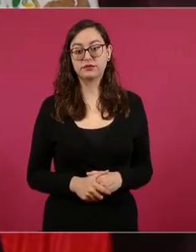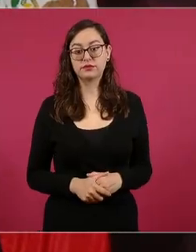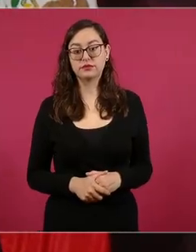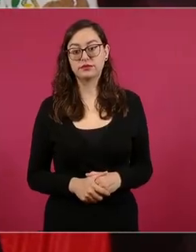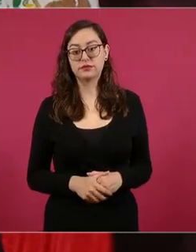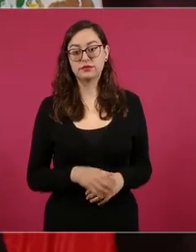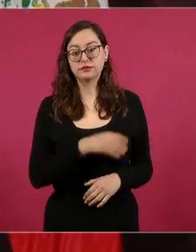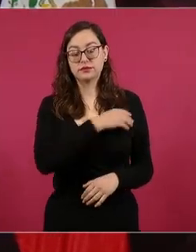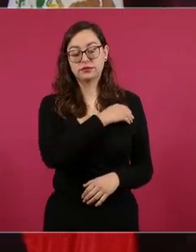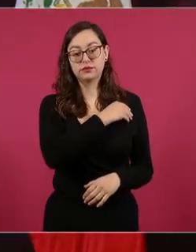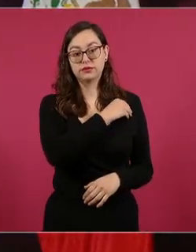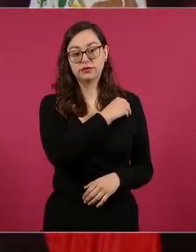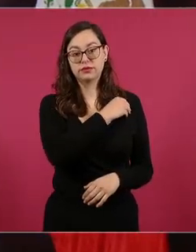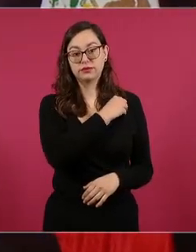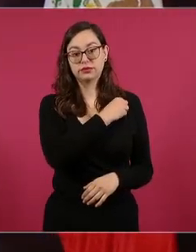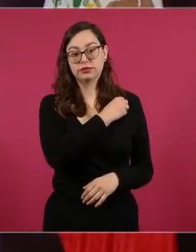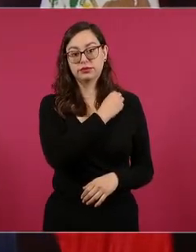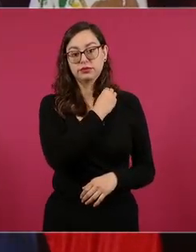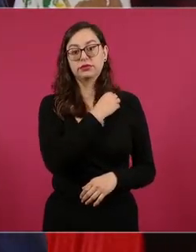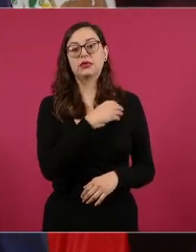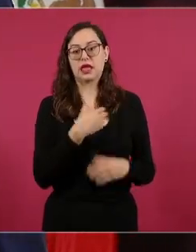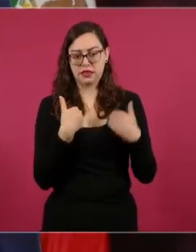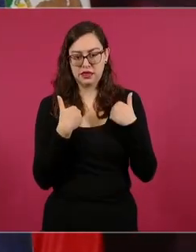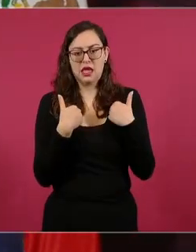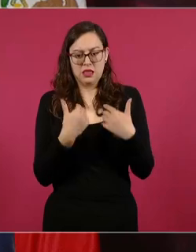el trabajo, pero no la conciencia,